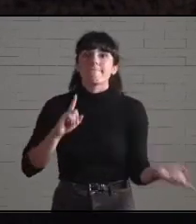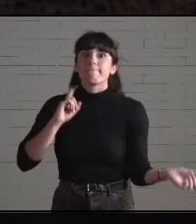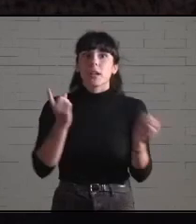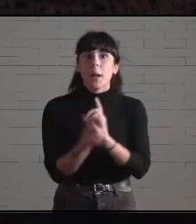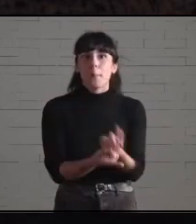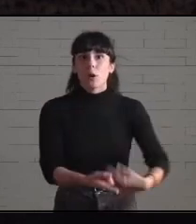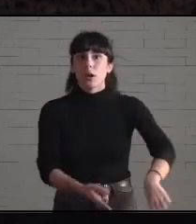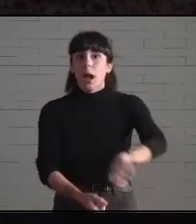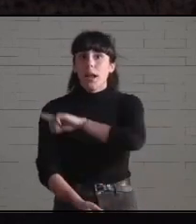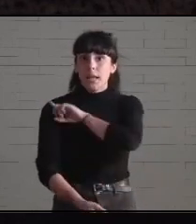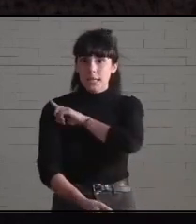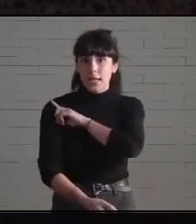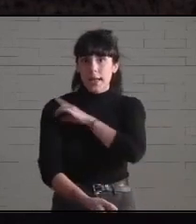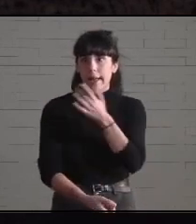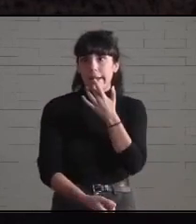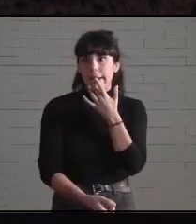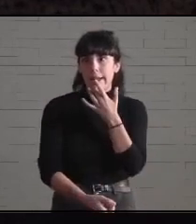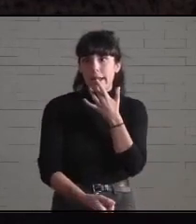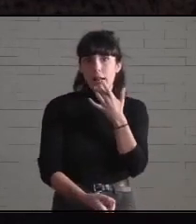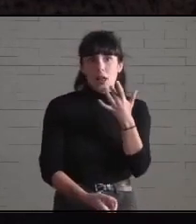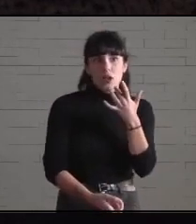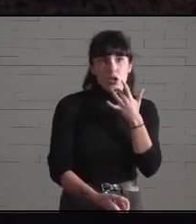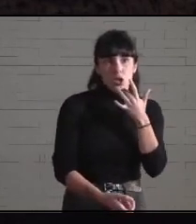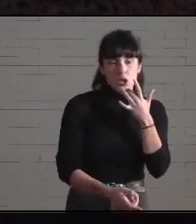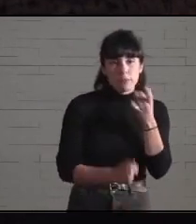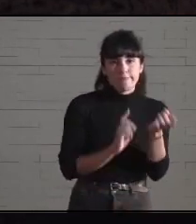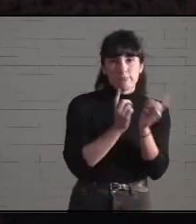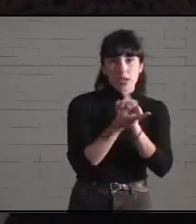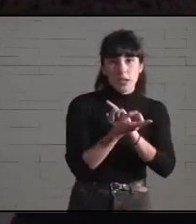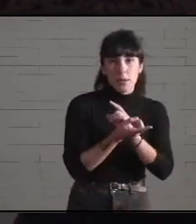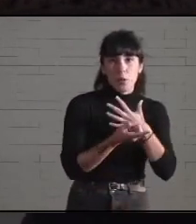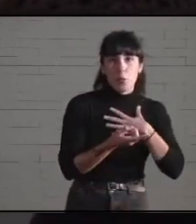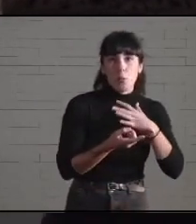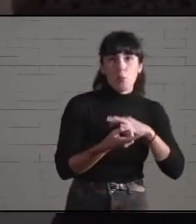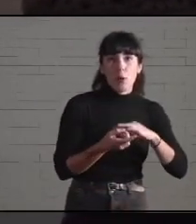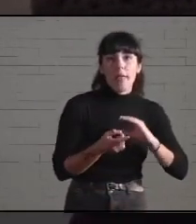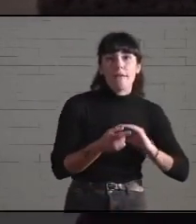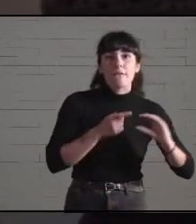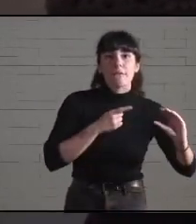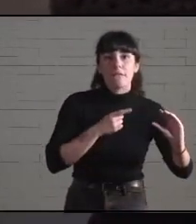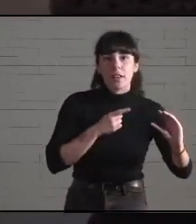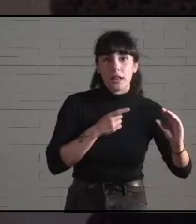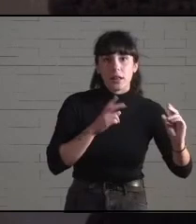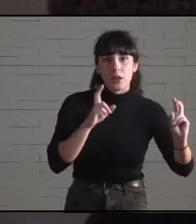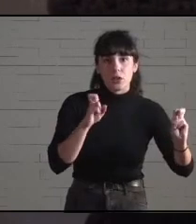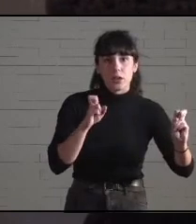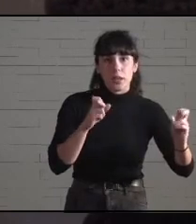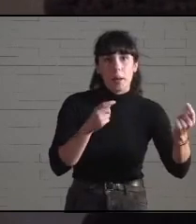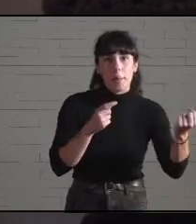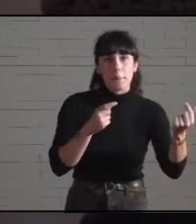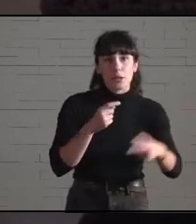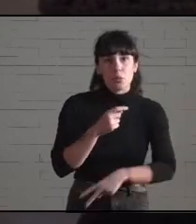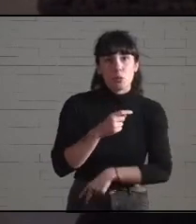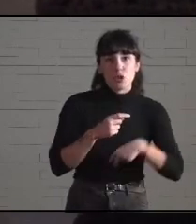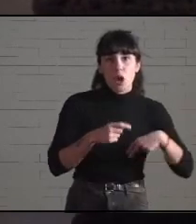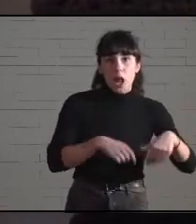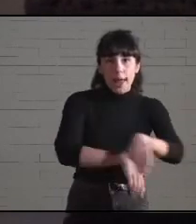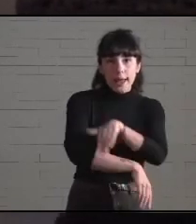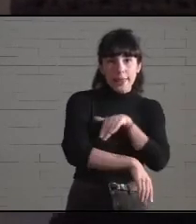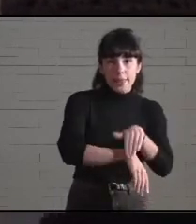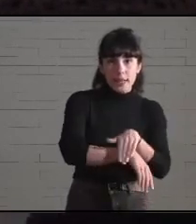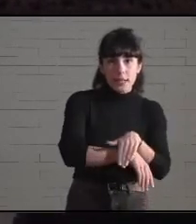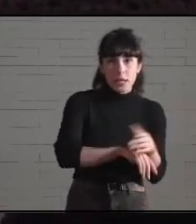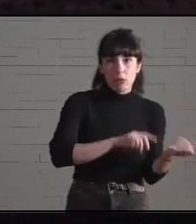sí que sería radical, pasar a una financiación a través de los presupuestos generales de Estado, sobre todo, y no